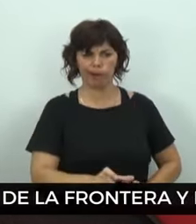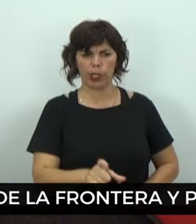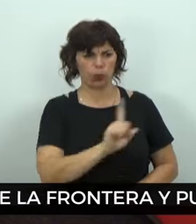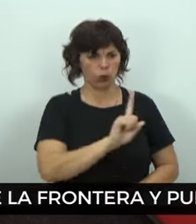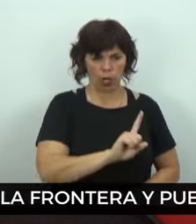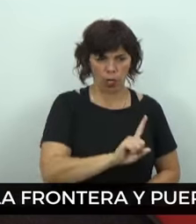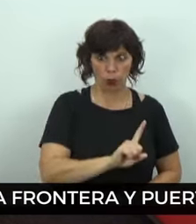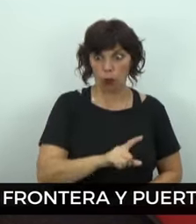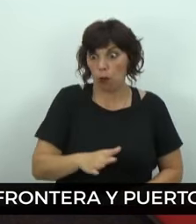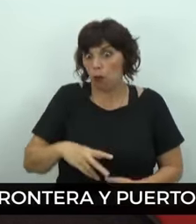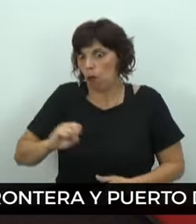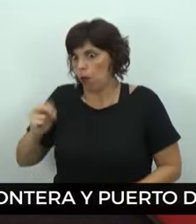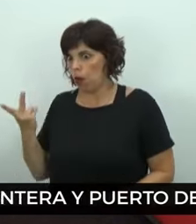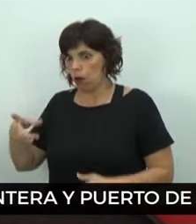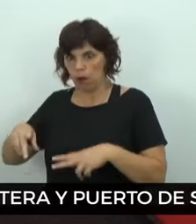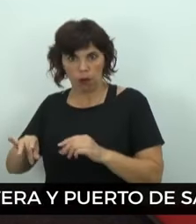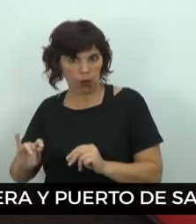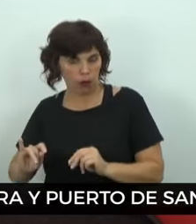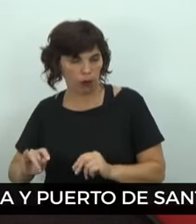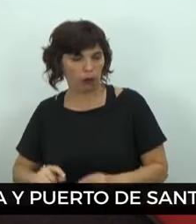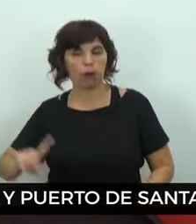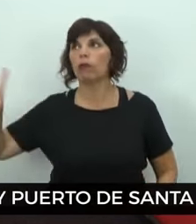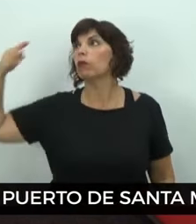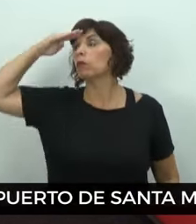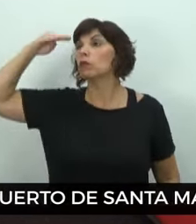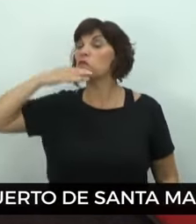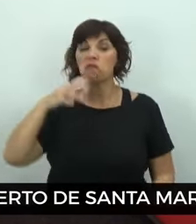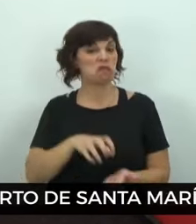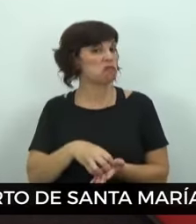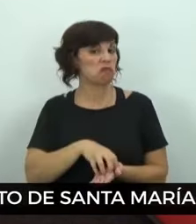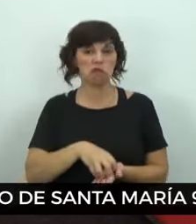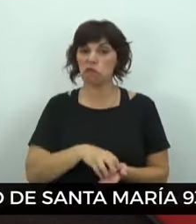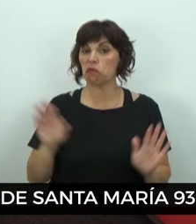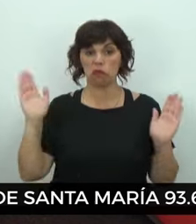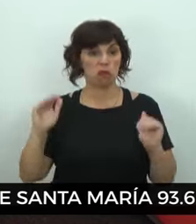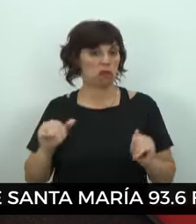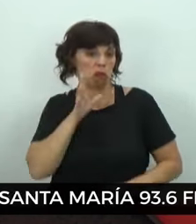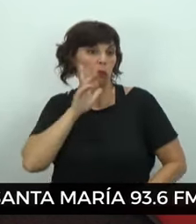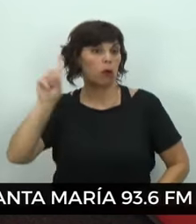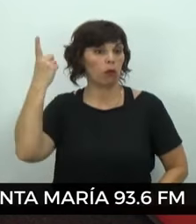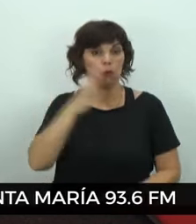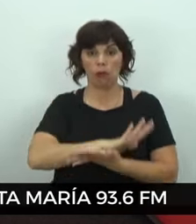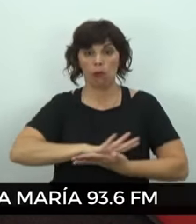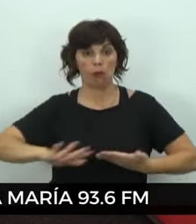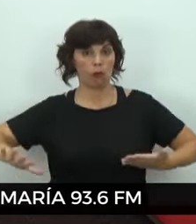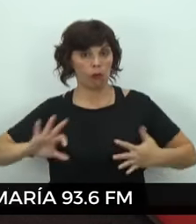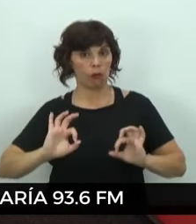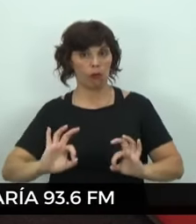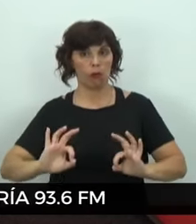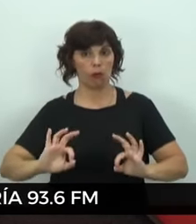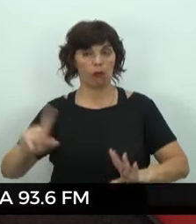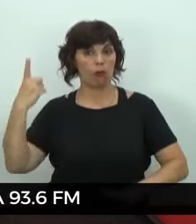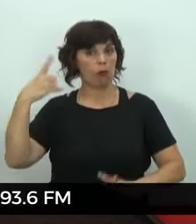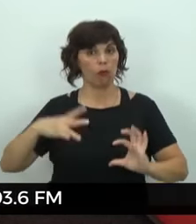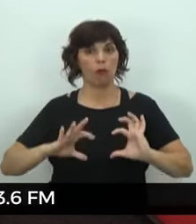Sobre Dios el Padre, no hay dudas. Él es el Dios eterno. Él es